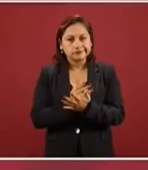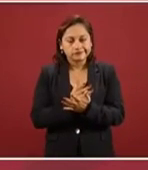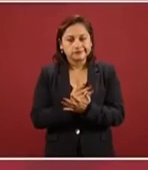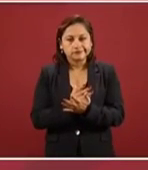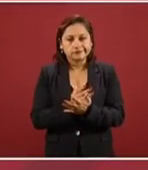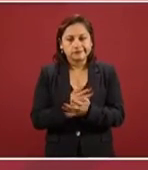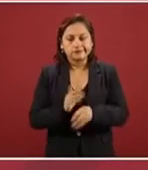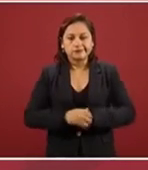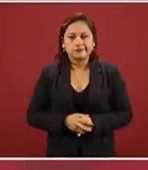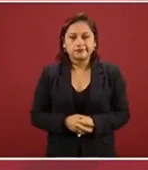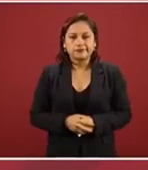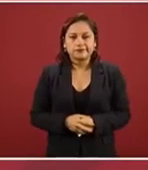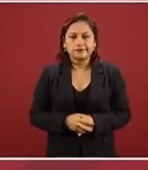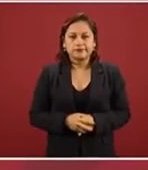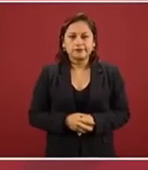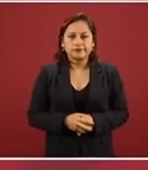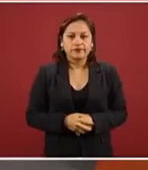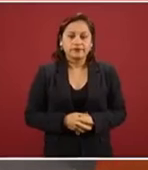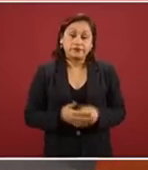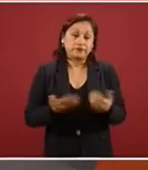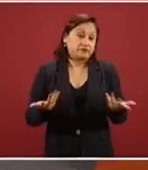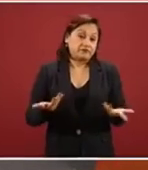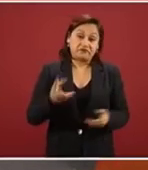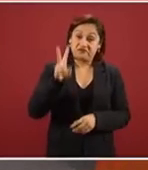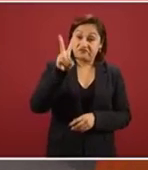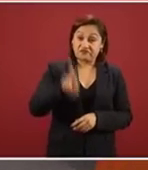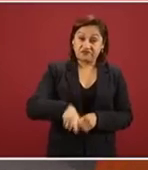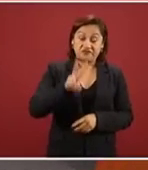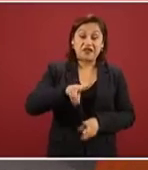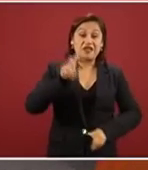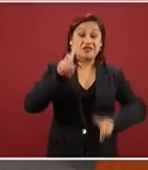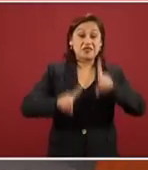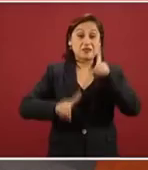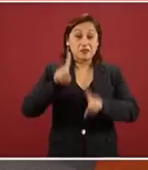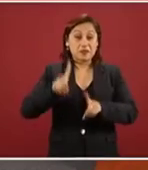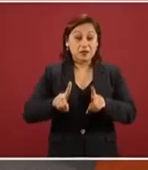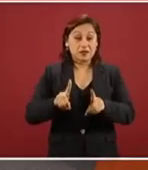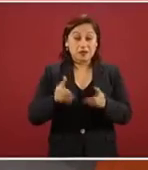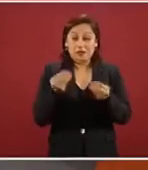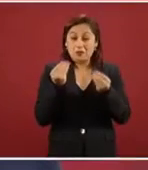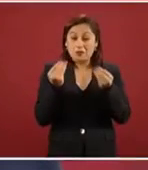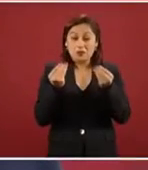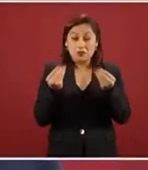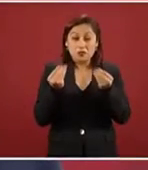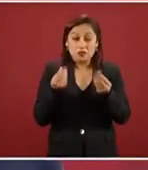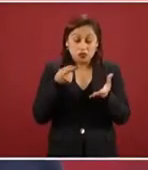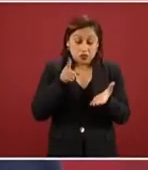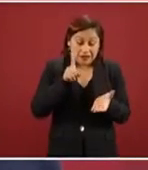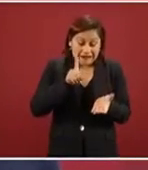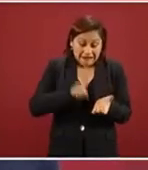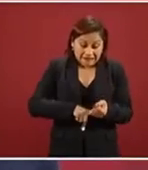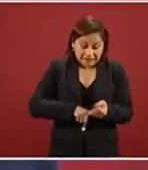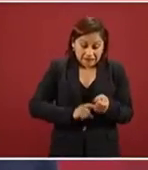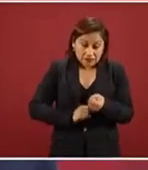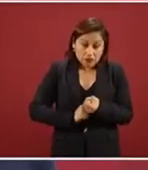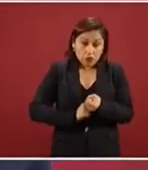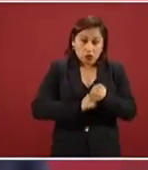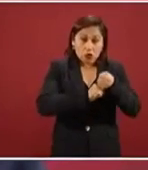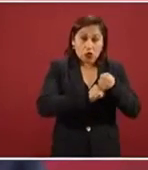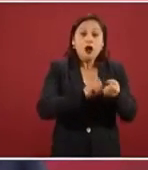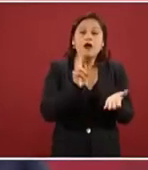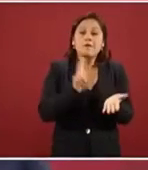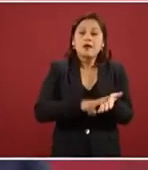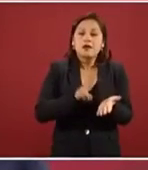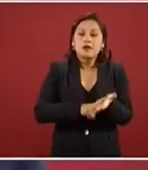Y depende mucho de los principios, de los ideales, de que no